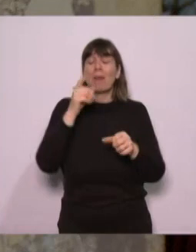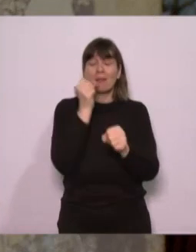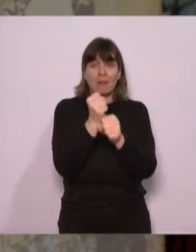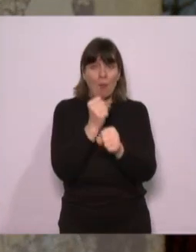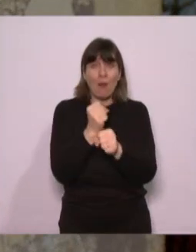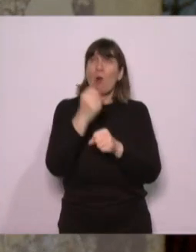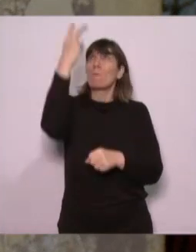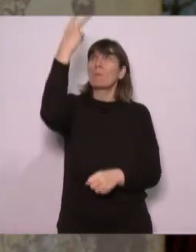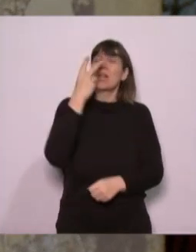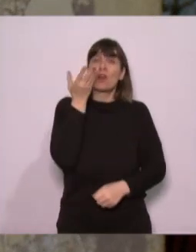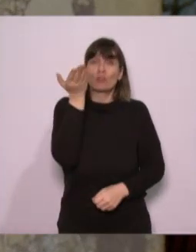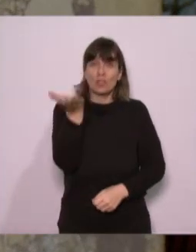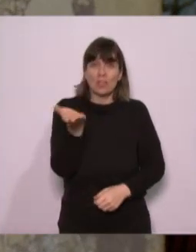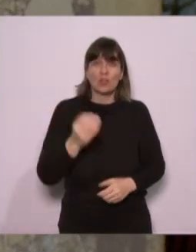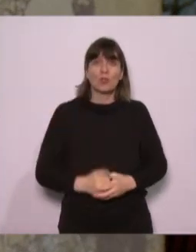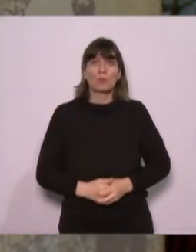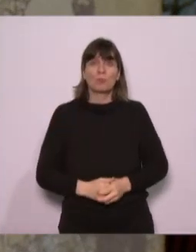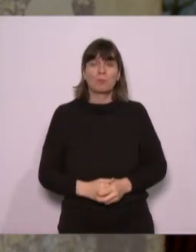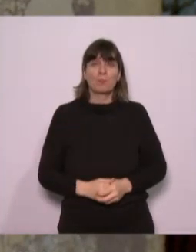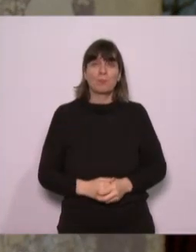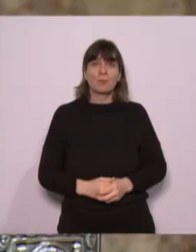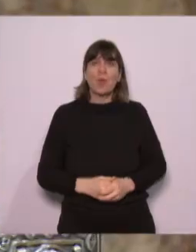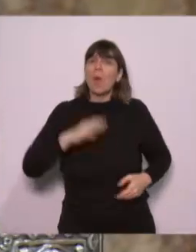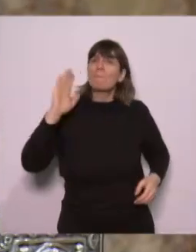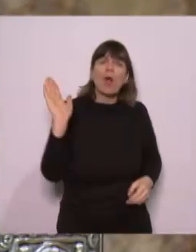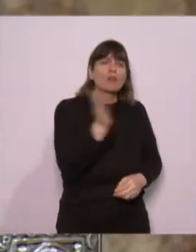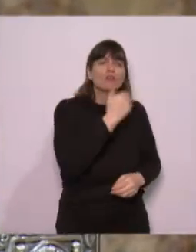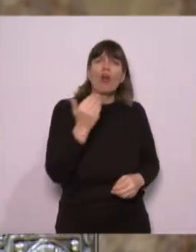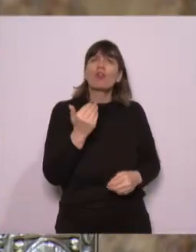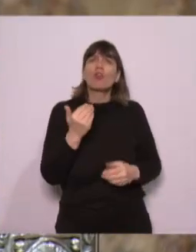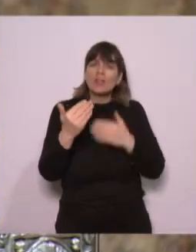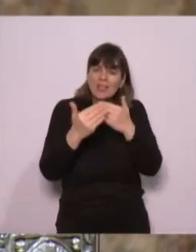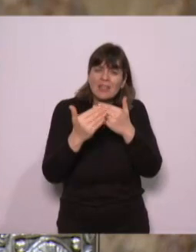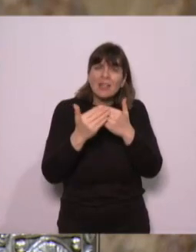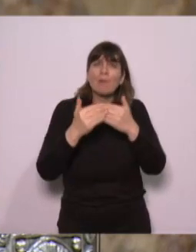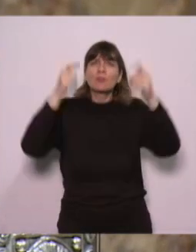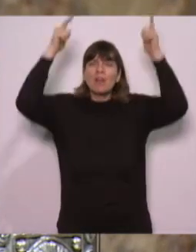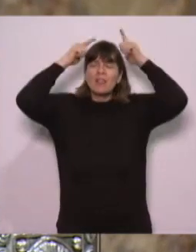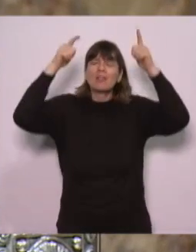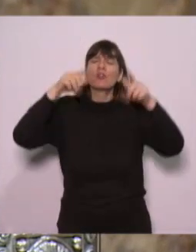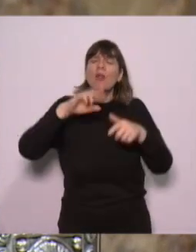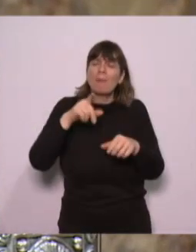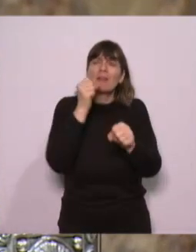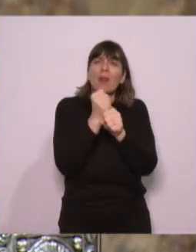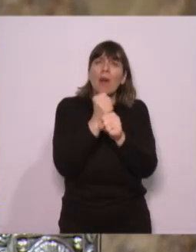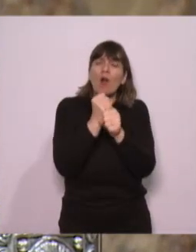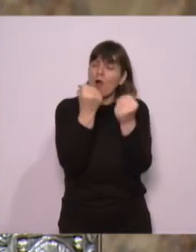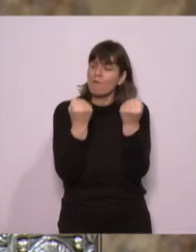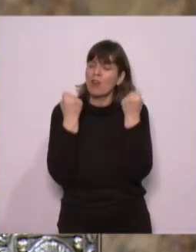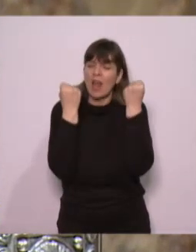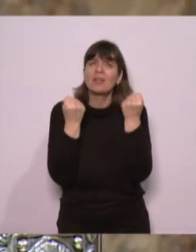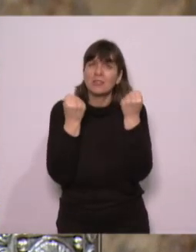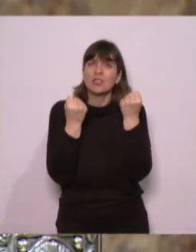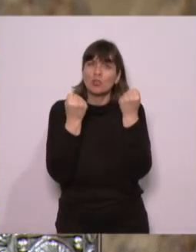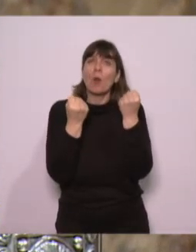Cayetano, escúchanos, Señor. Por todos los que nos acercamos a San Cayetano, para que